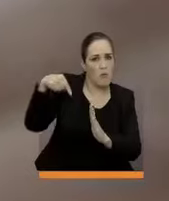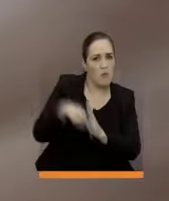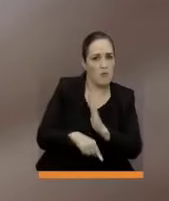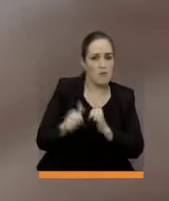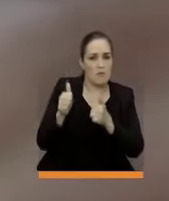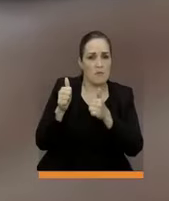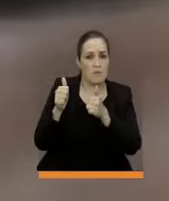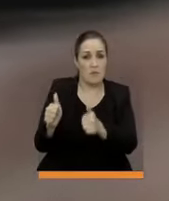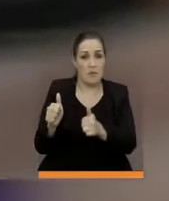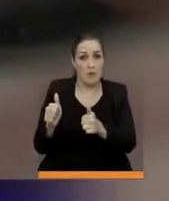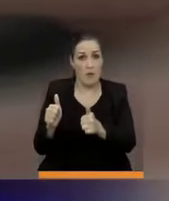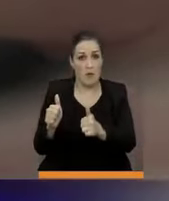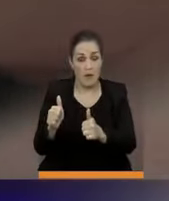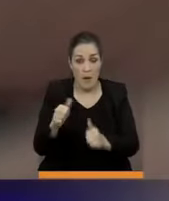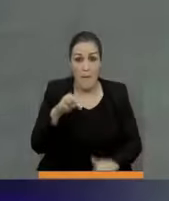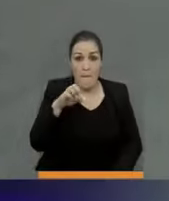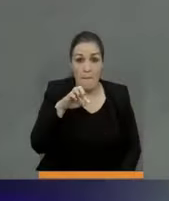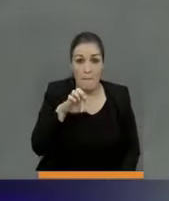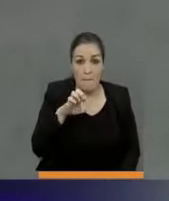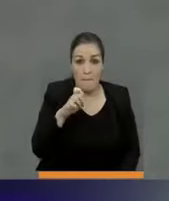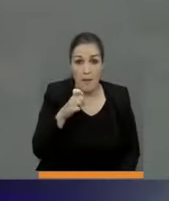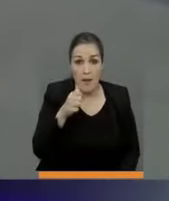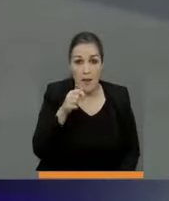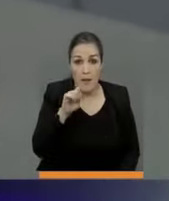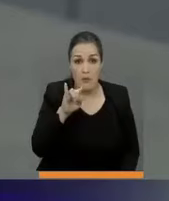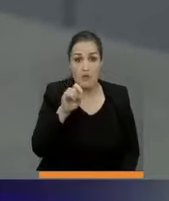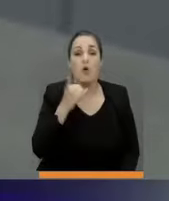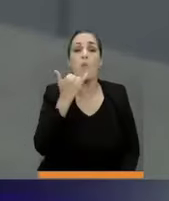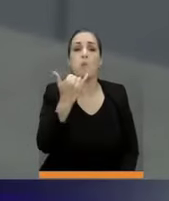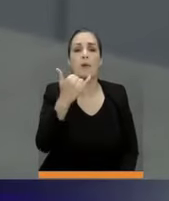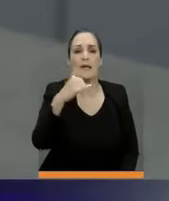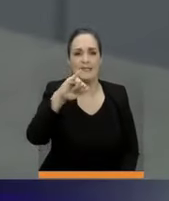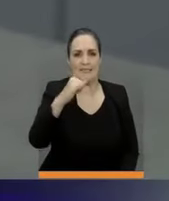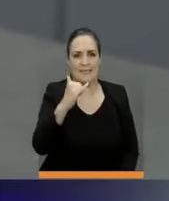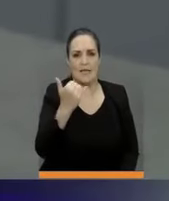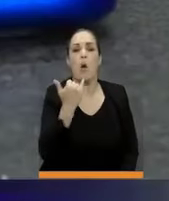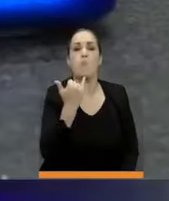que Pegasus existe. O sea, hoy la discusión